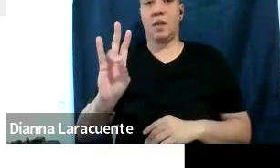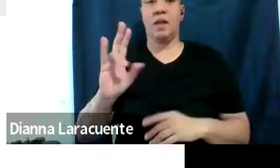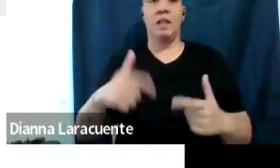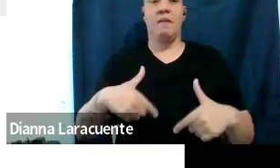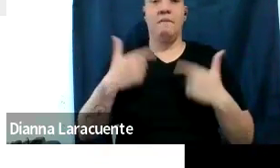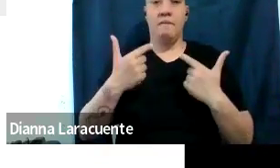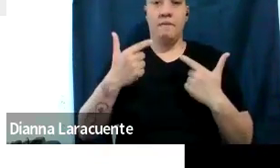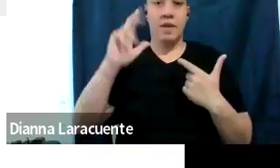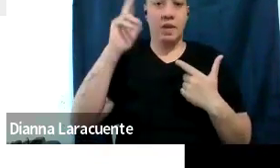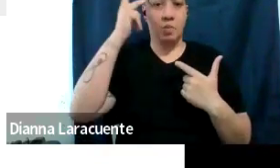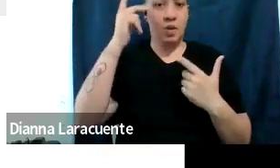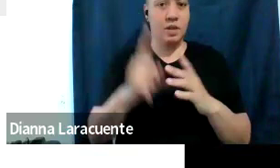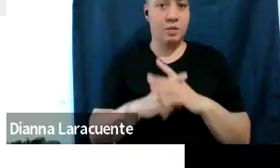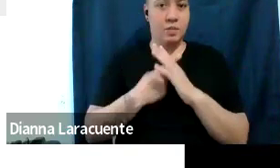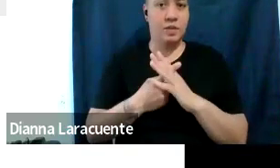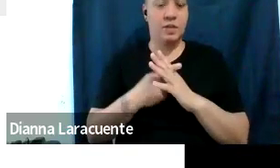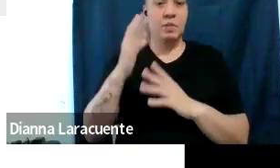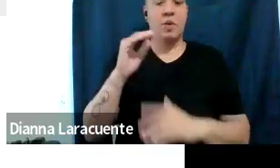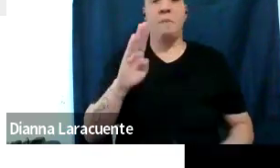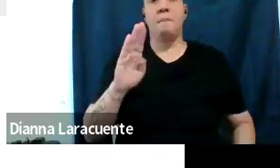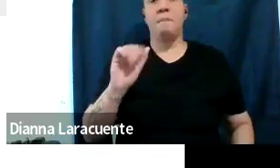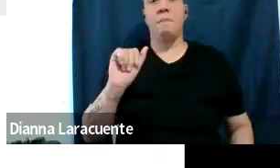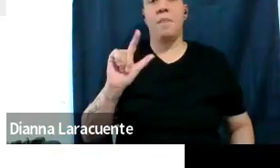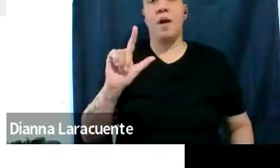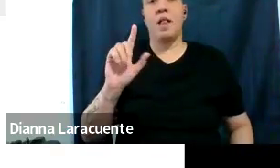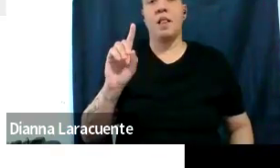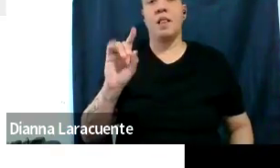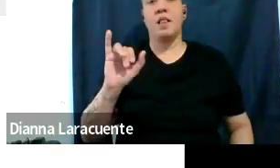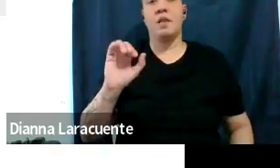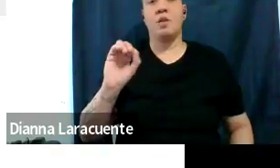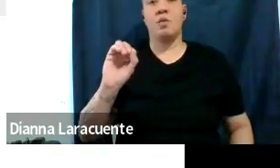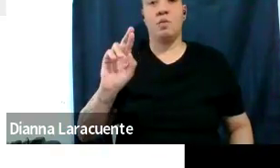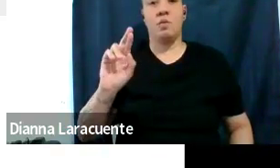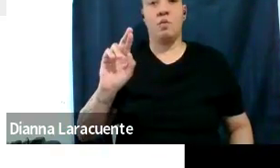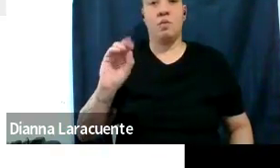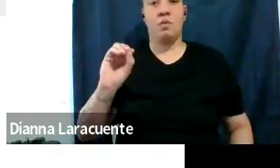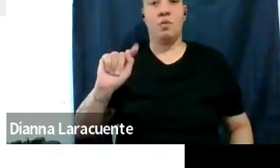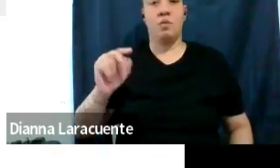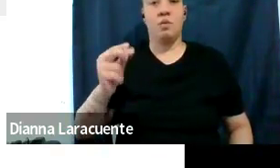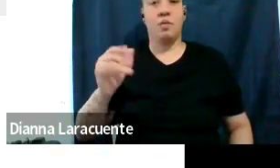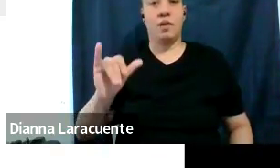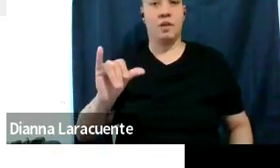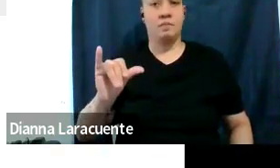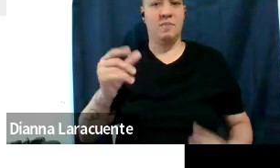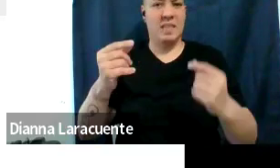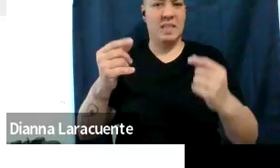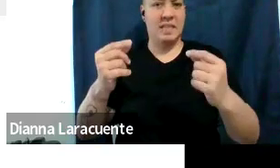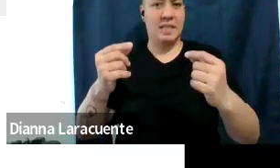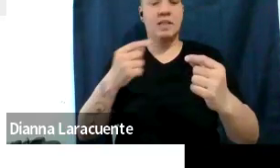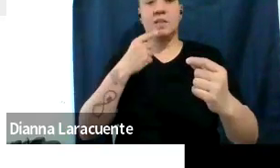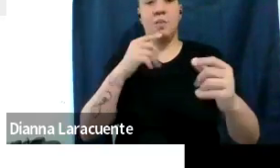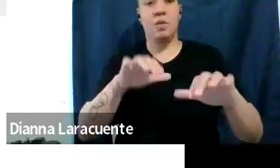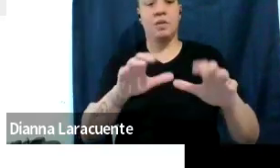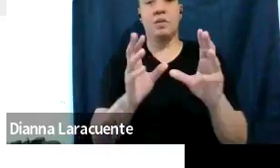política, porque Valdoriotti un año antes dice, vamos a hacer una asamblea, necesito